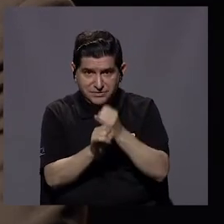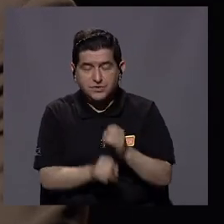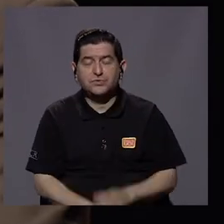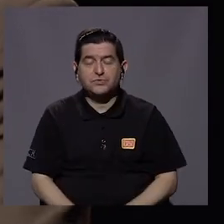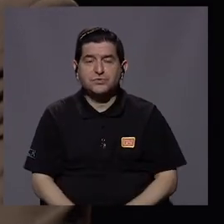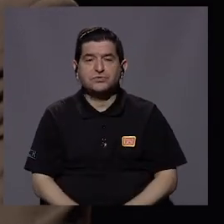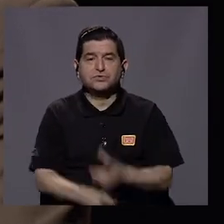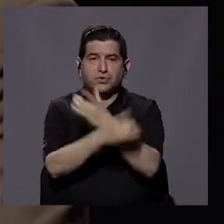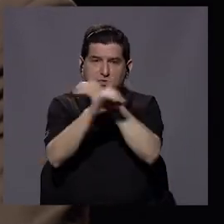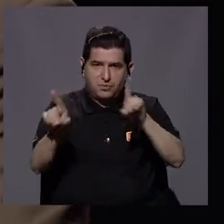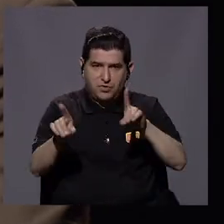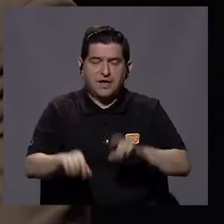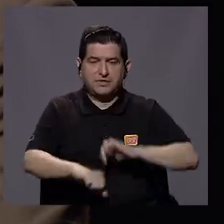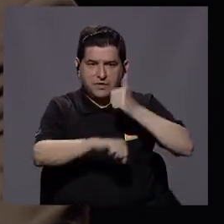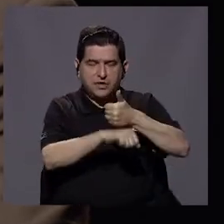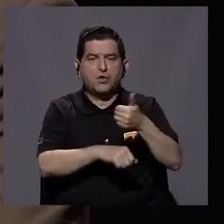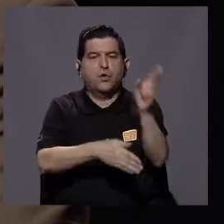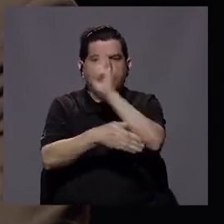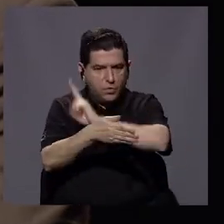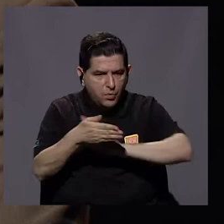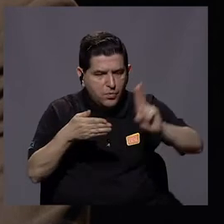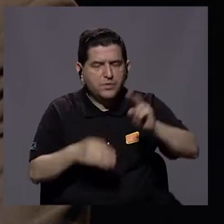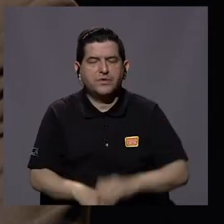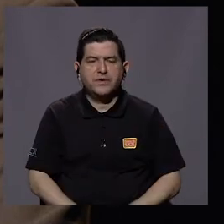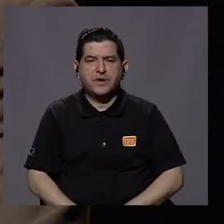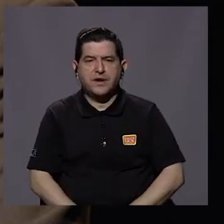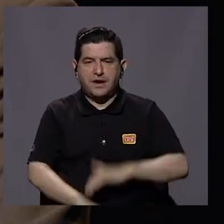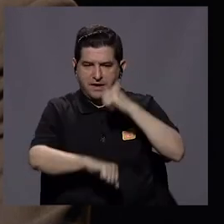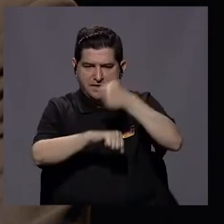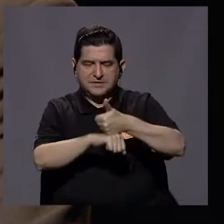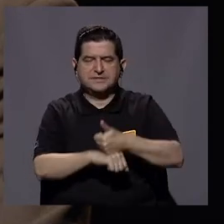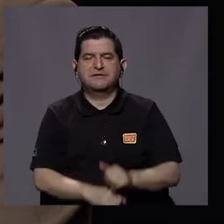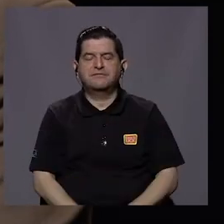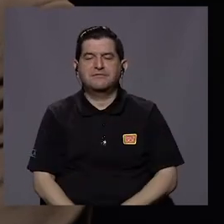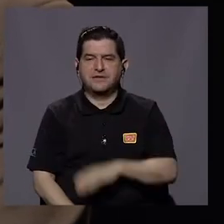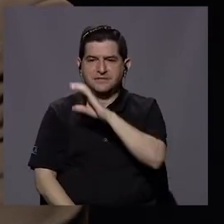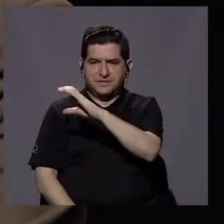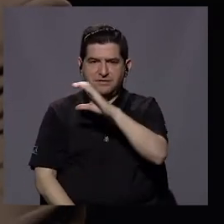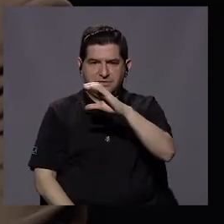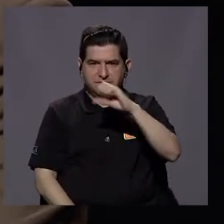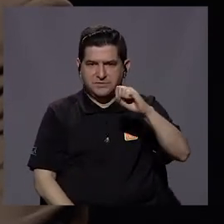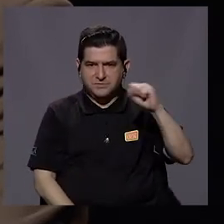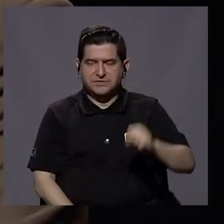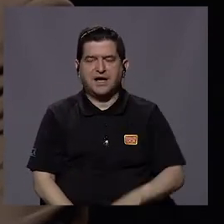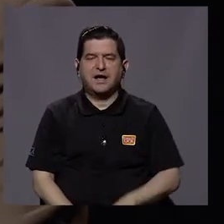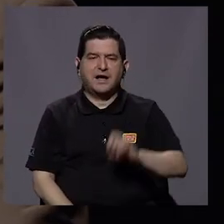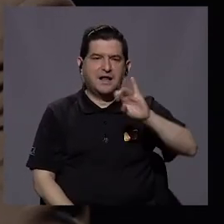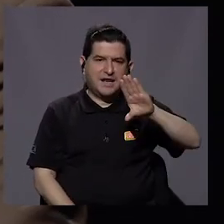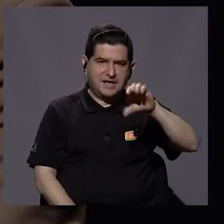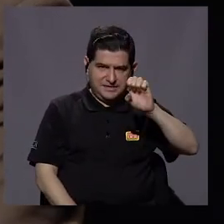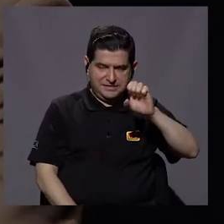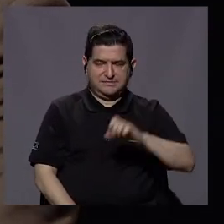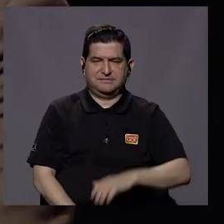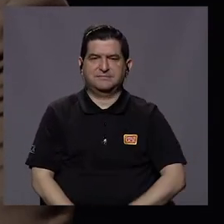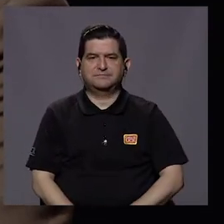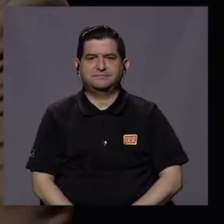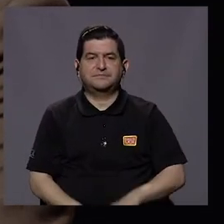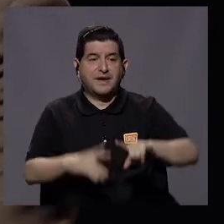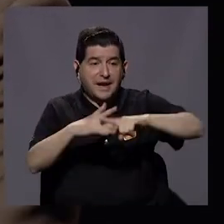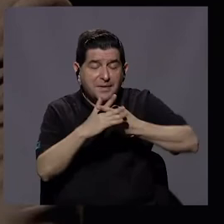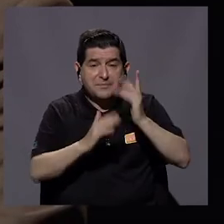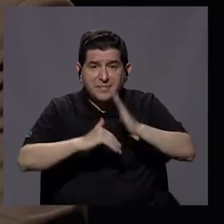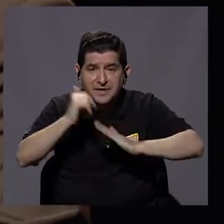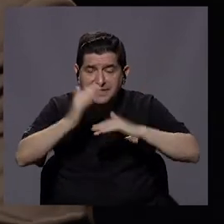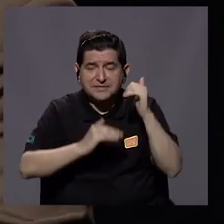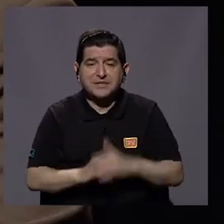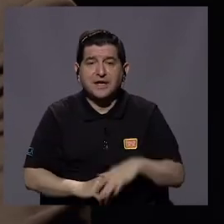democrática. Crea las universidades, asienta la Caja Costarricense de Seguro Social, el ICE. Es decir, comenzamos